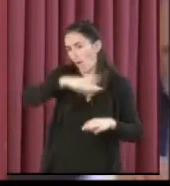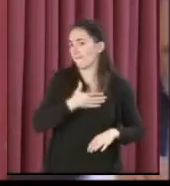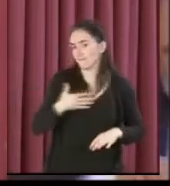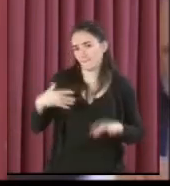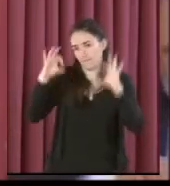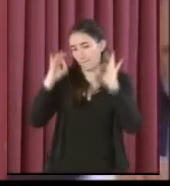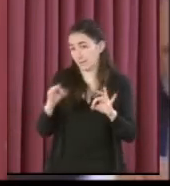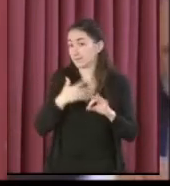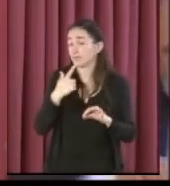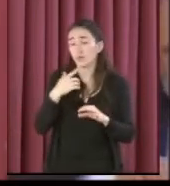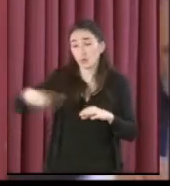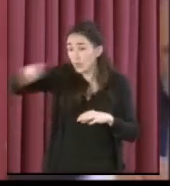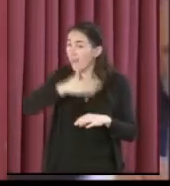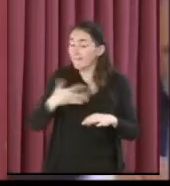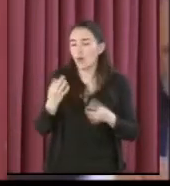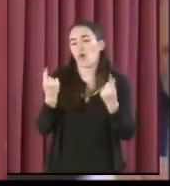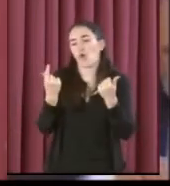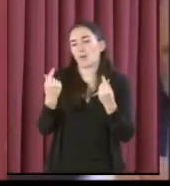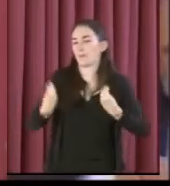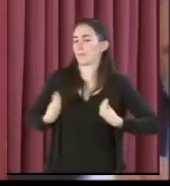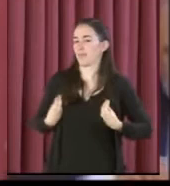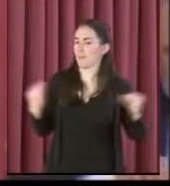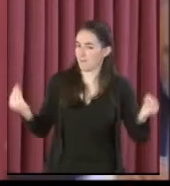Logroño, en definitiva, donde se vive mejor.